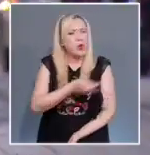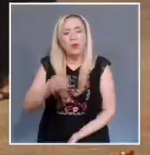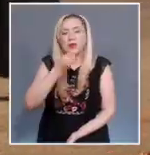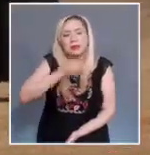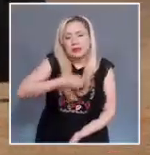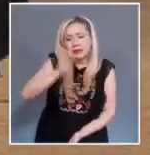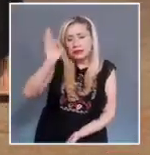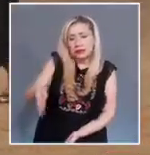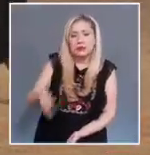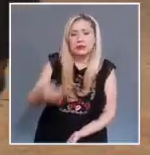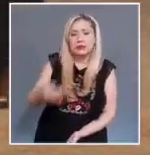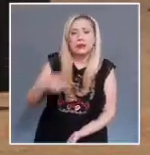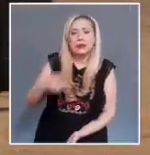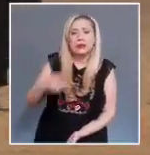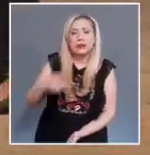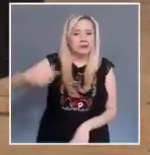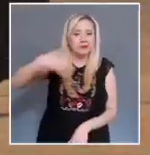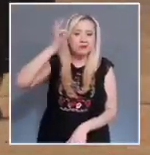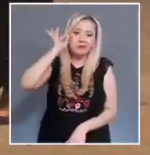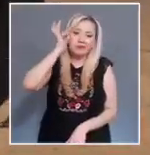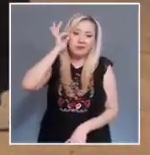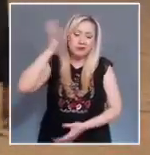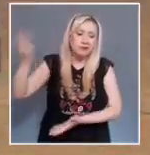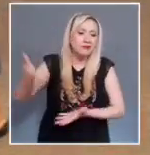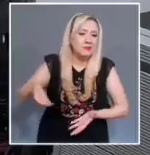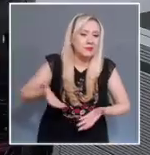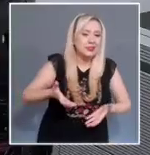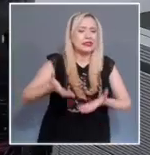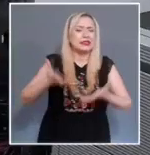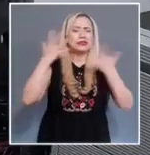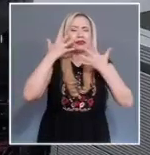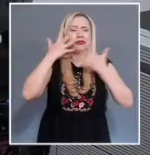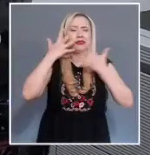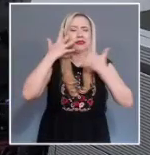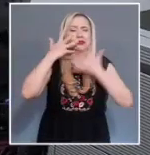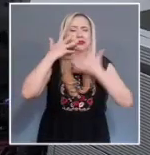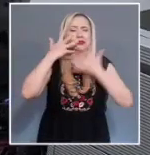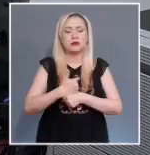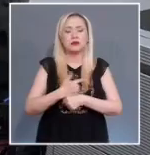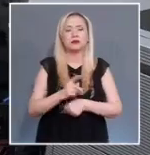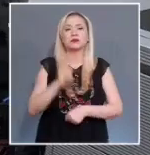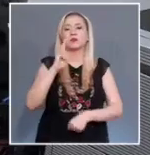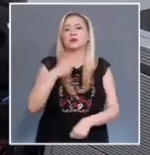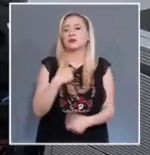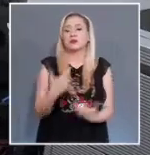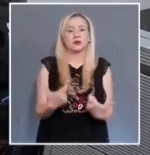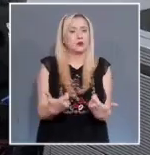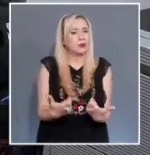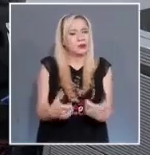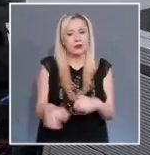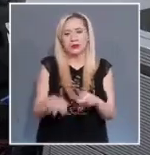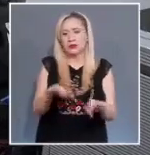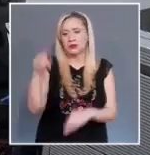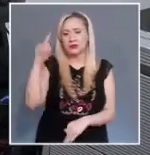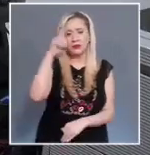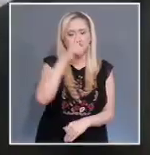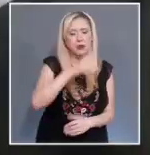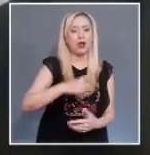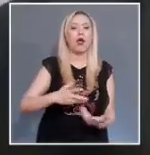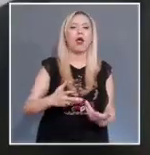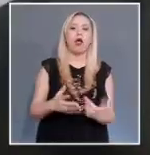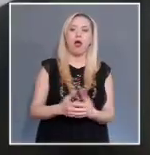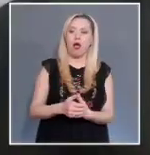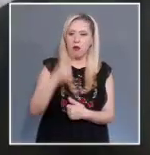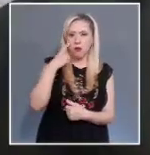vulnerabilidad por su condición de exclusión y discriminación. El defensor Guerrero Flores logró demostrar que el caso de Gisela